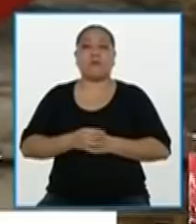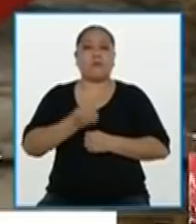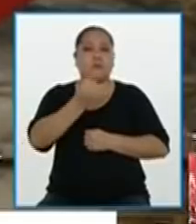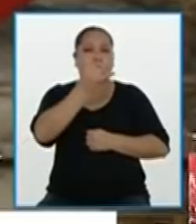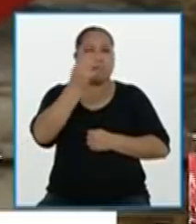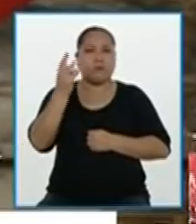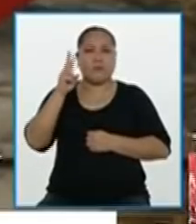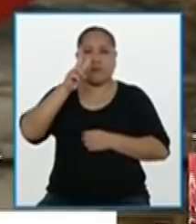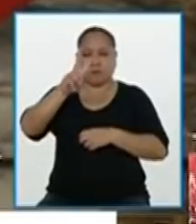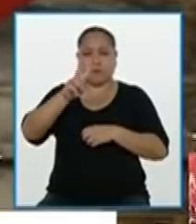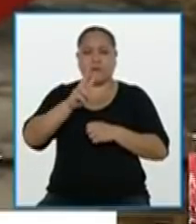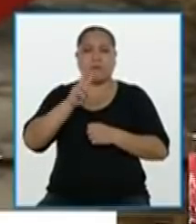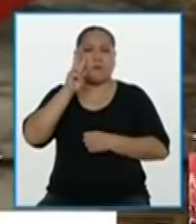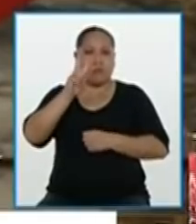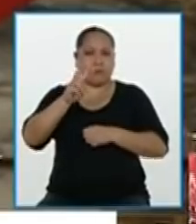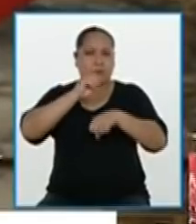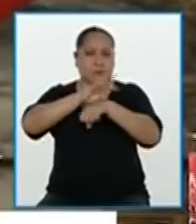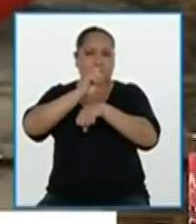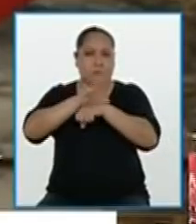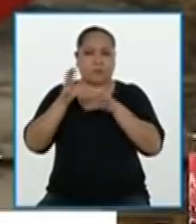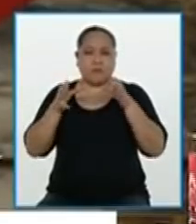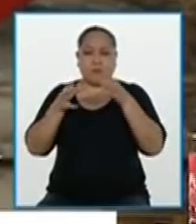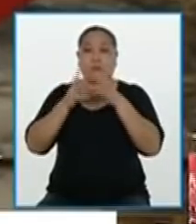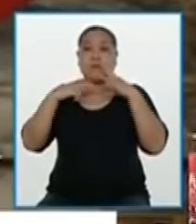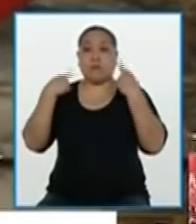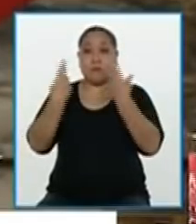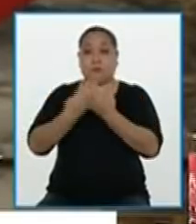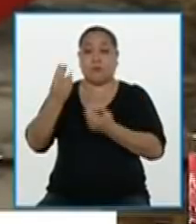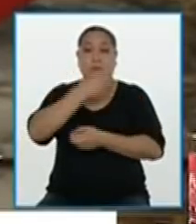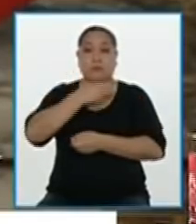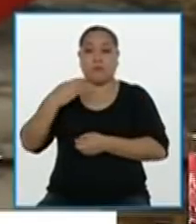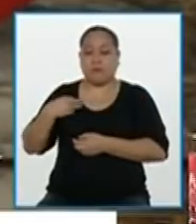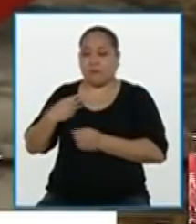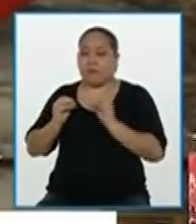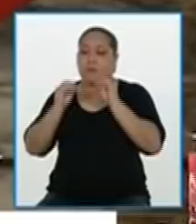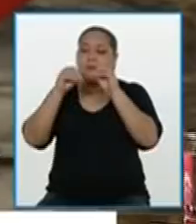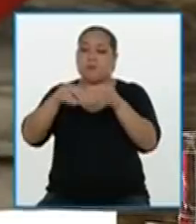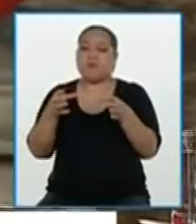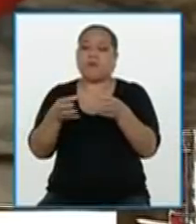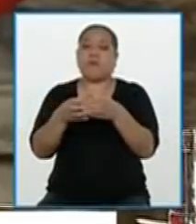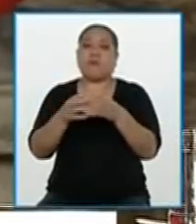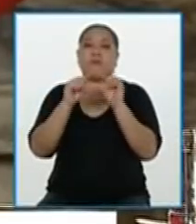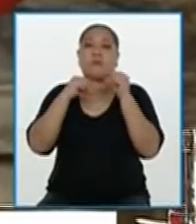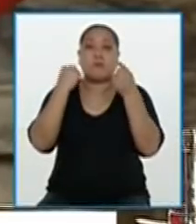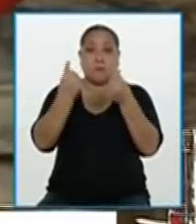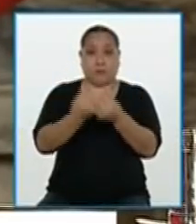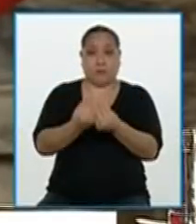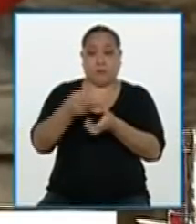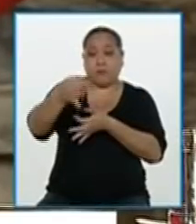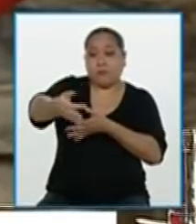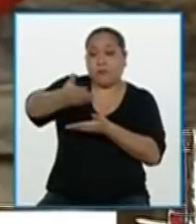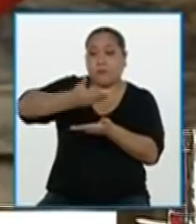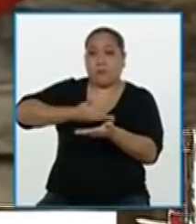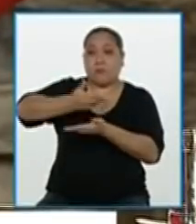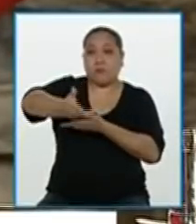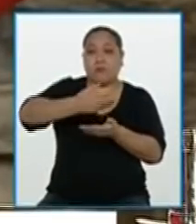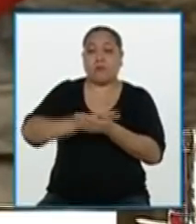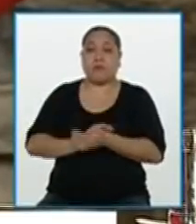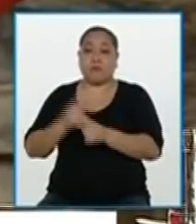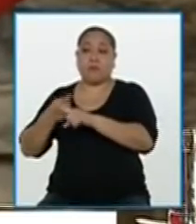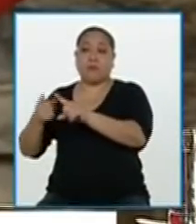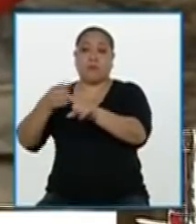tener cuidado, ¿no? Porque hay empresas que ya no están tanto en un problema de falta de liquidez, no es que